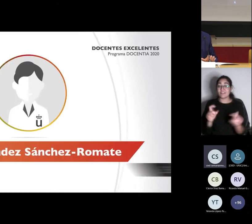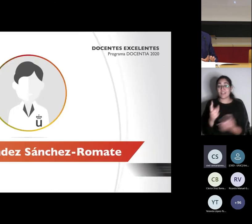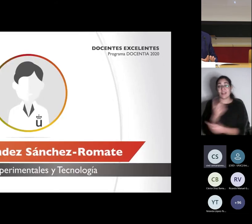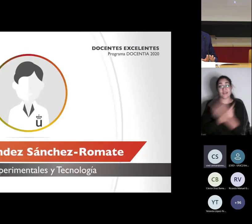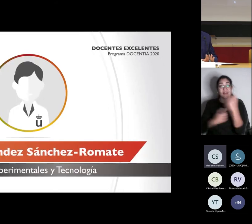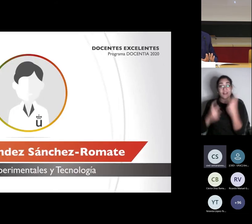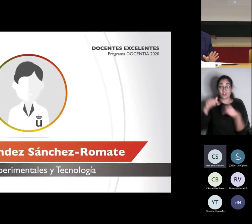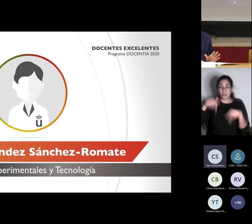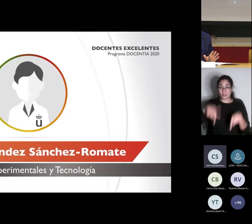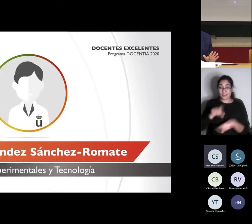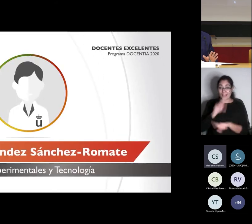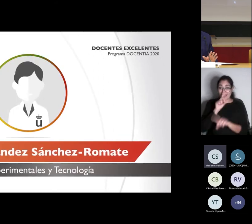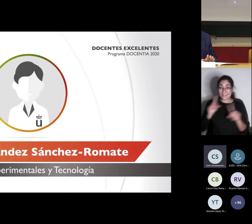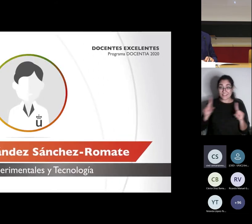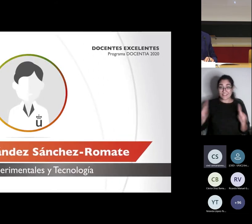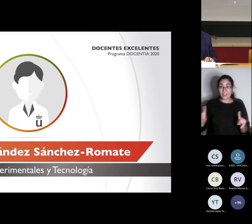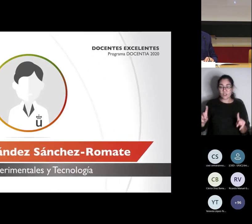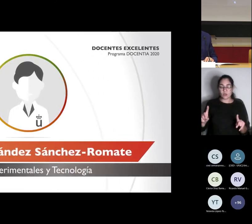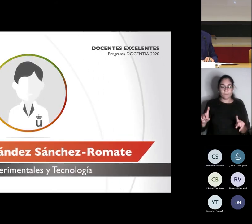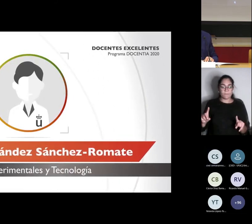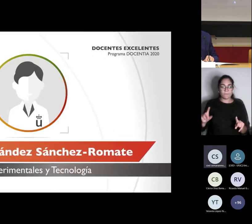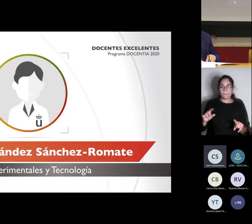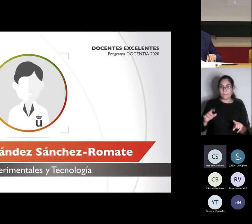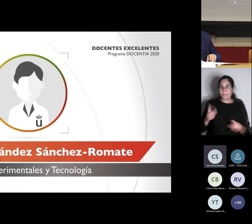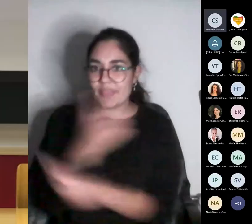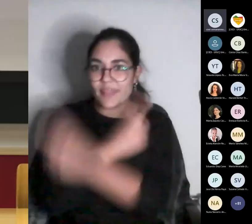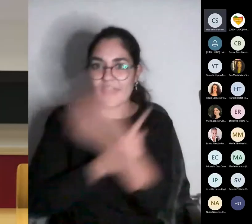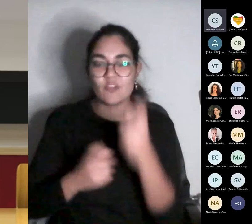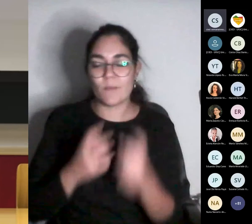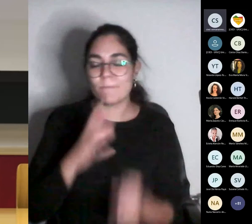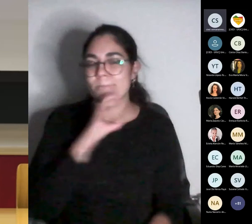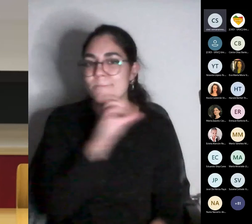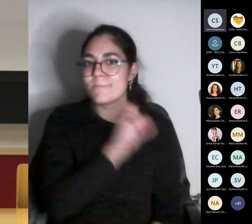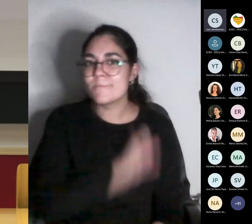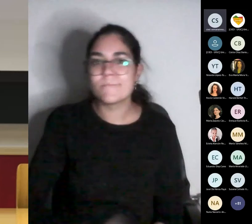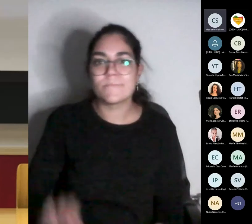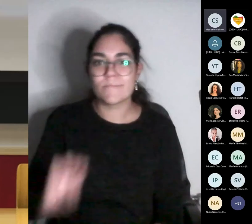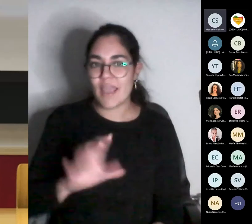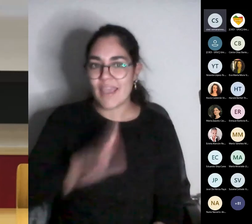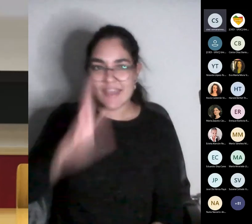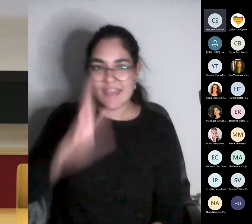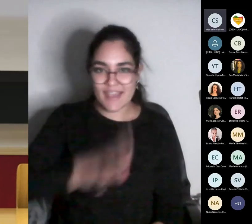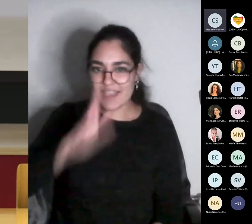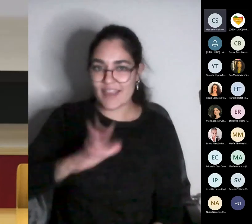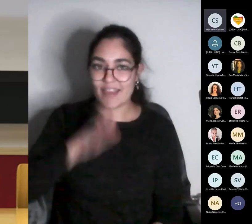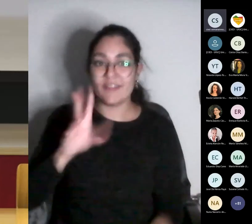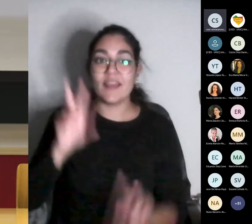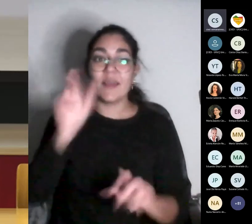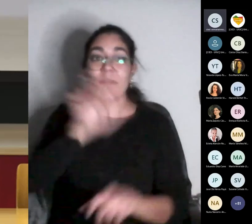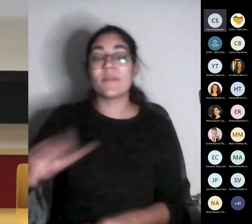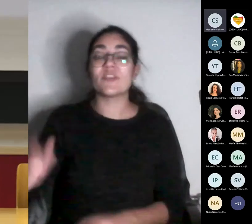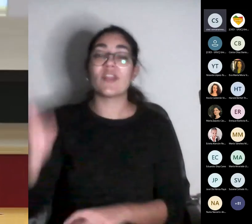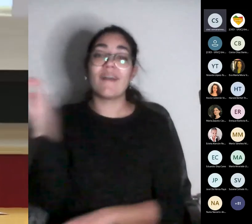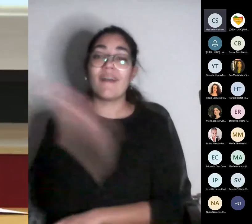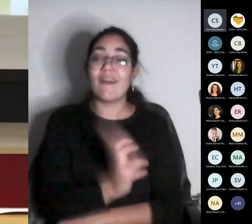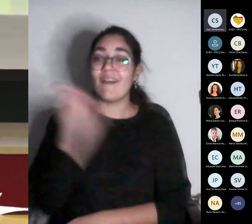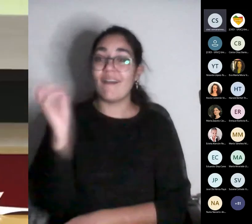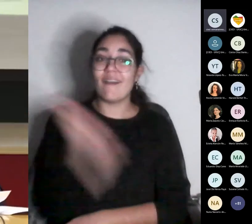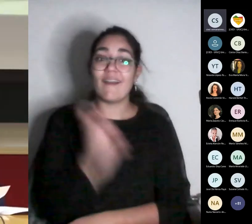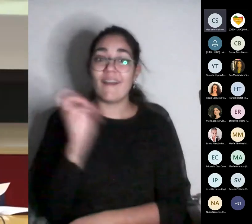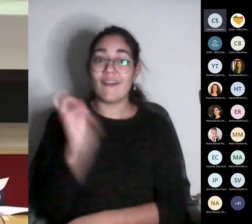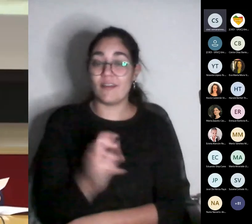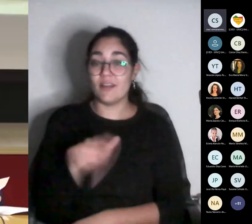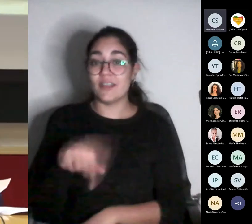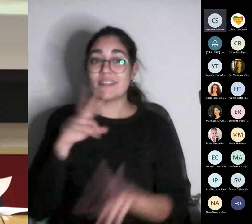sencillamente espectaculares. El número de comunicaciones presentadas a las jornadas se ha